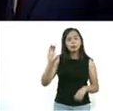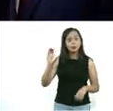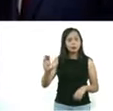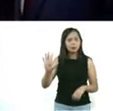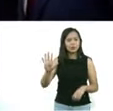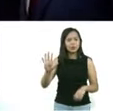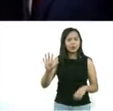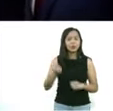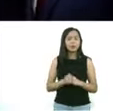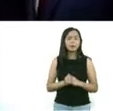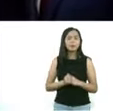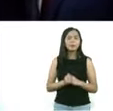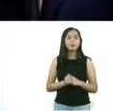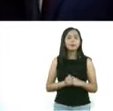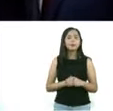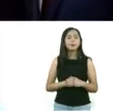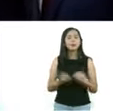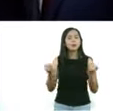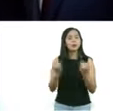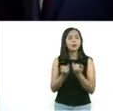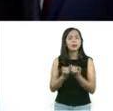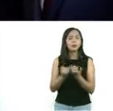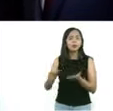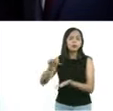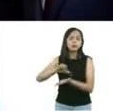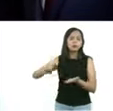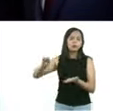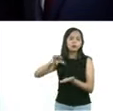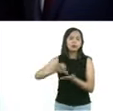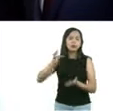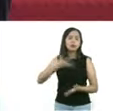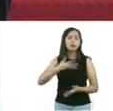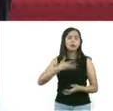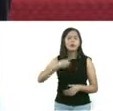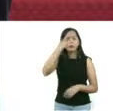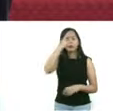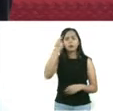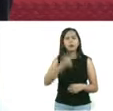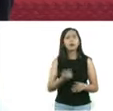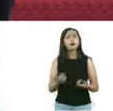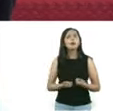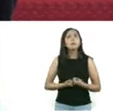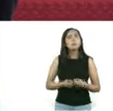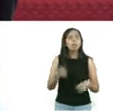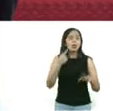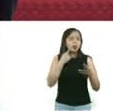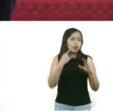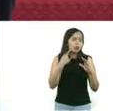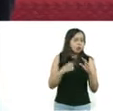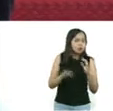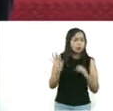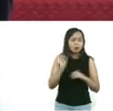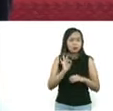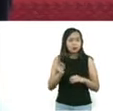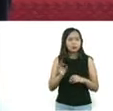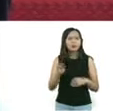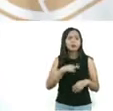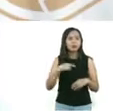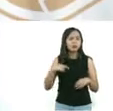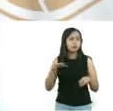México. Habrá ahí un centro para poder estar revisando cualquier denuncia, cualquier problema y que